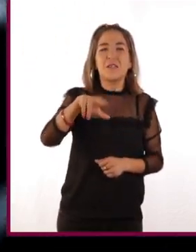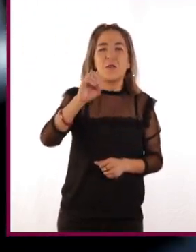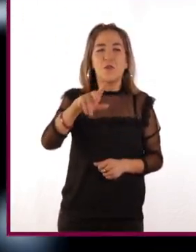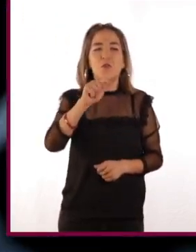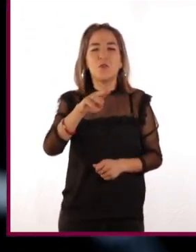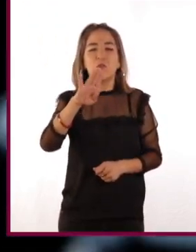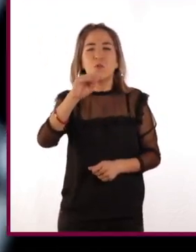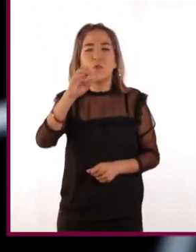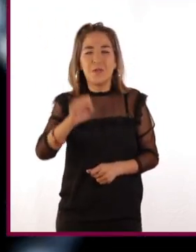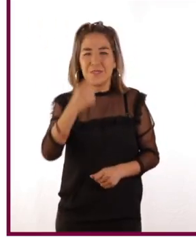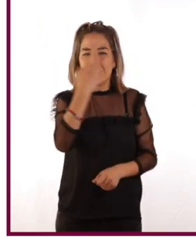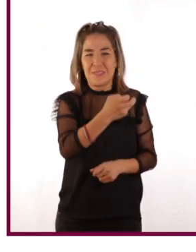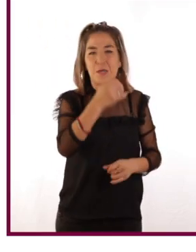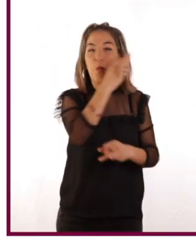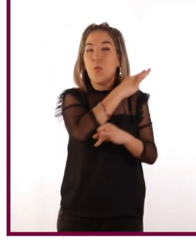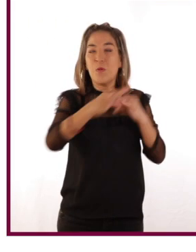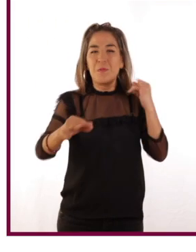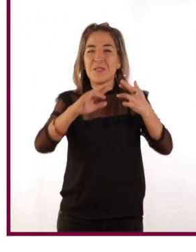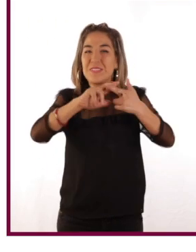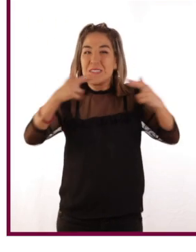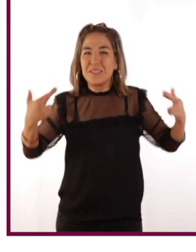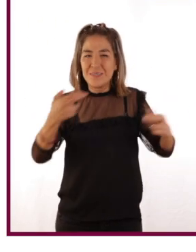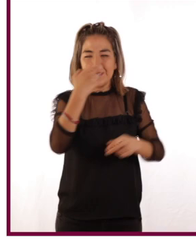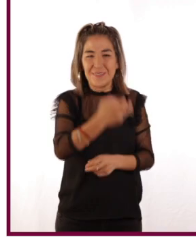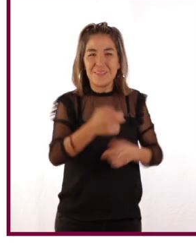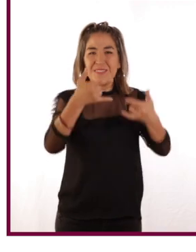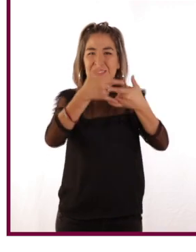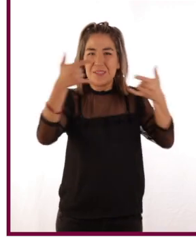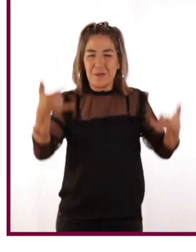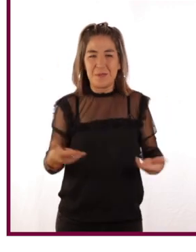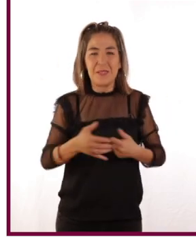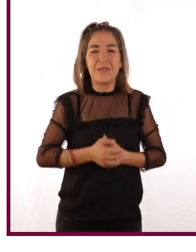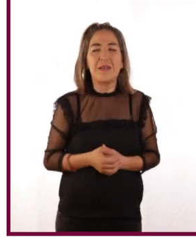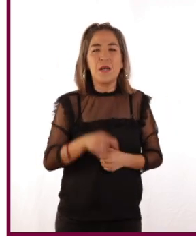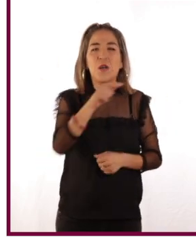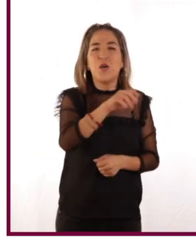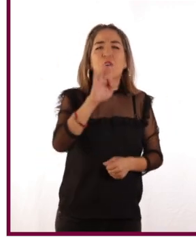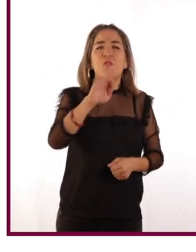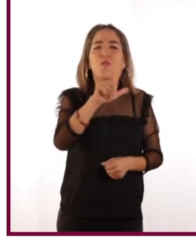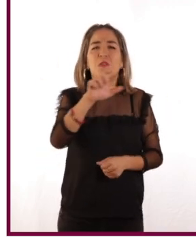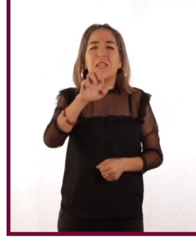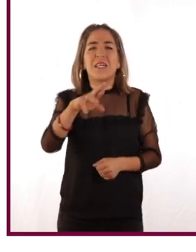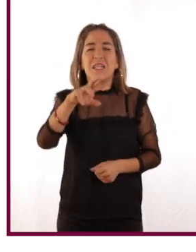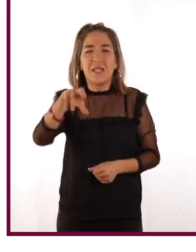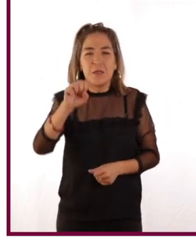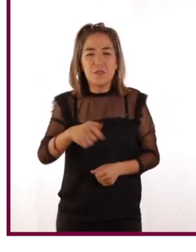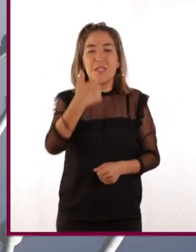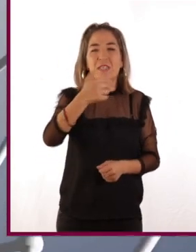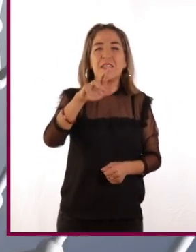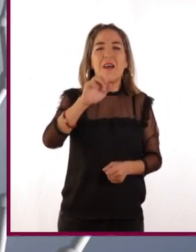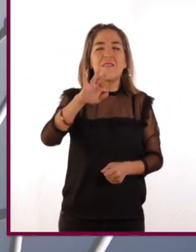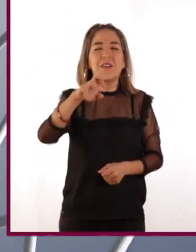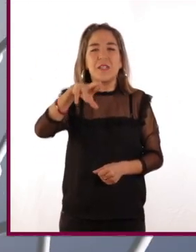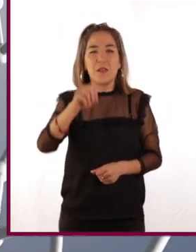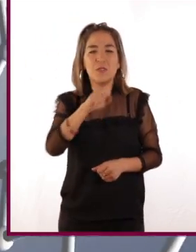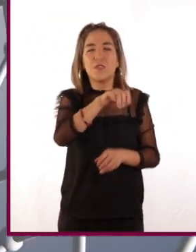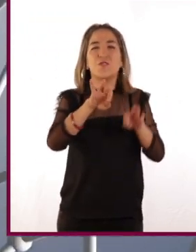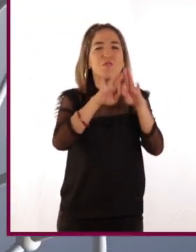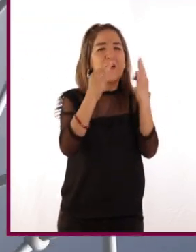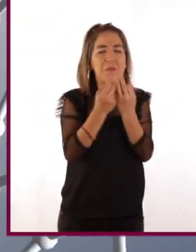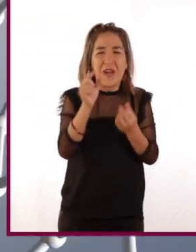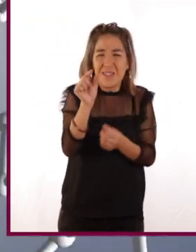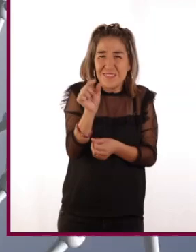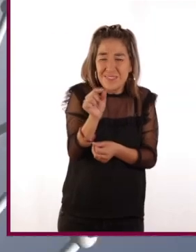los nanotubos. Sí, ahí te va la última historia entrelazada. Los nanotubos, los fullerenos y los grafenos